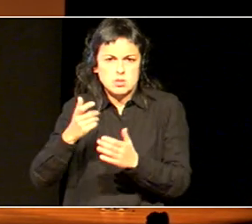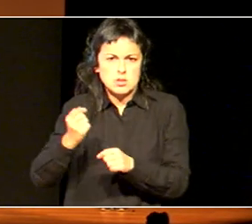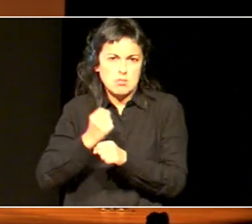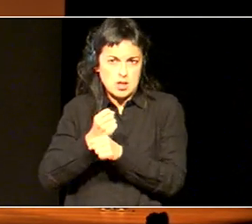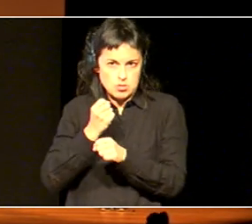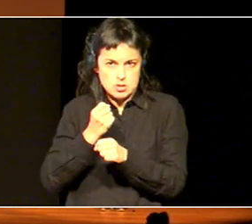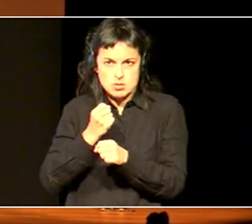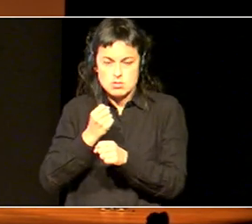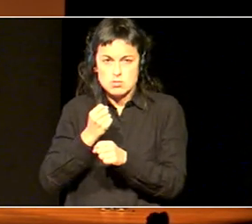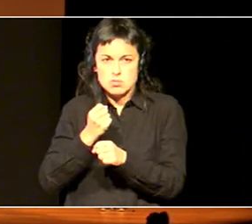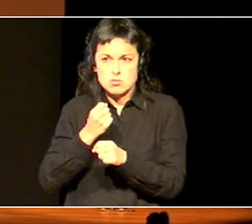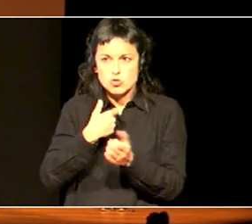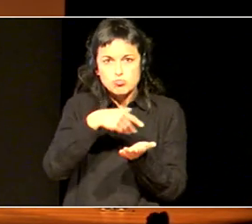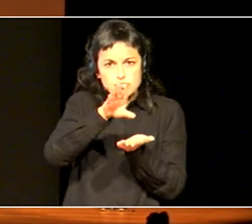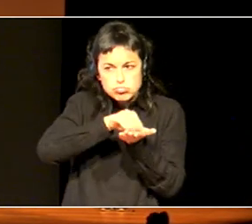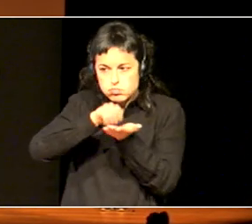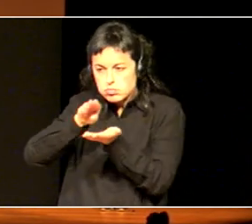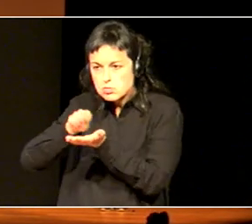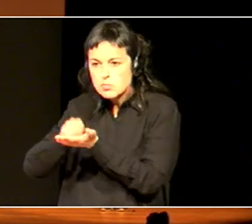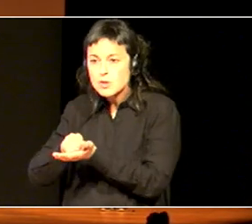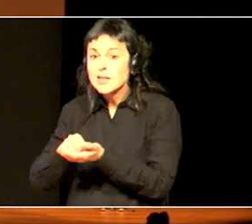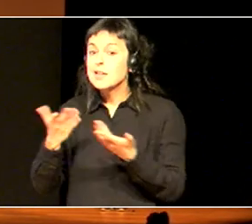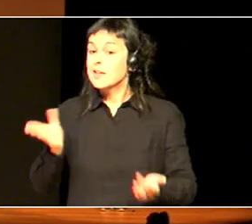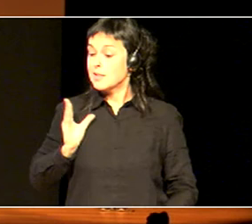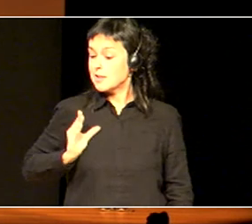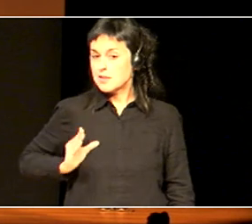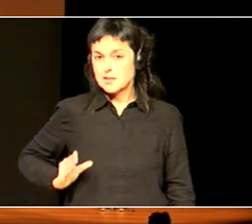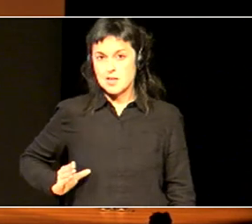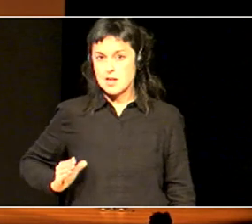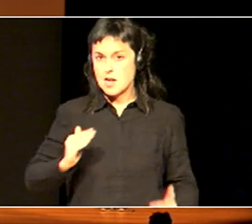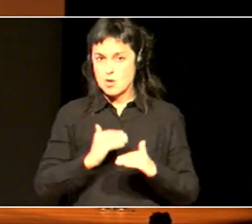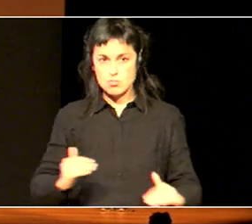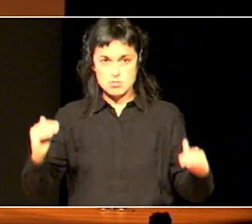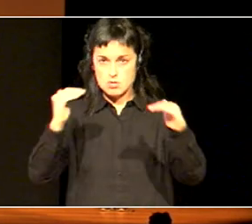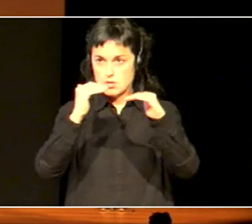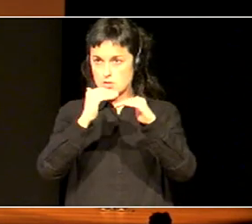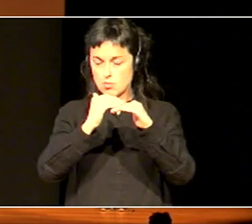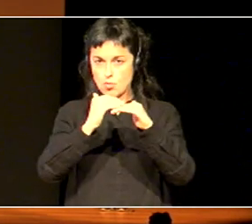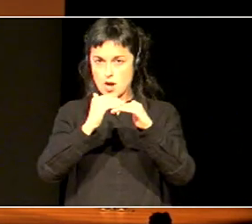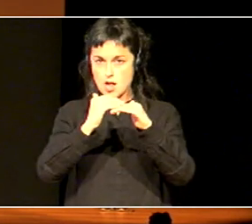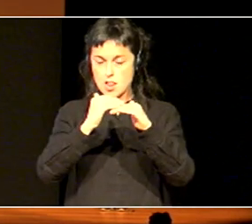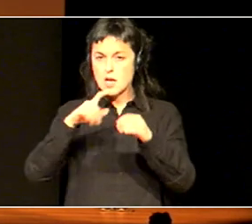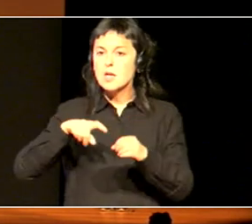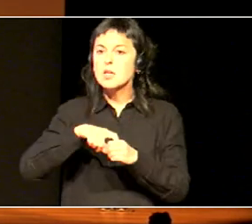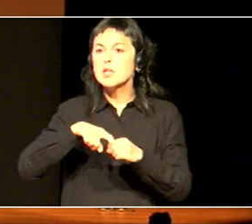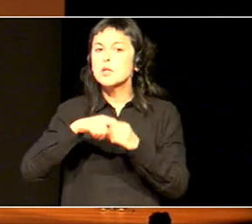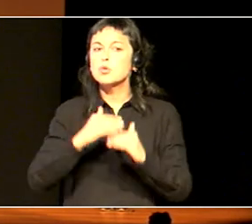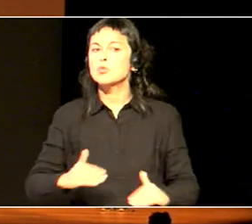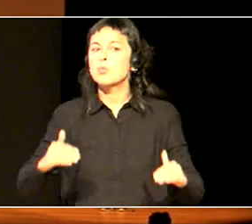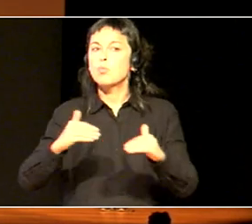con el mismo salario y la misma categoría que los trabajadores que realizan esas